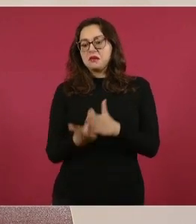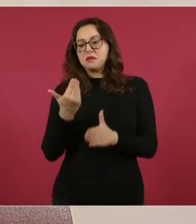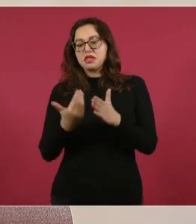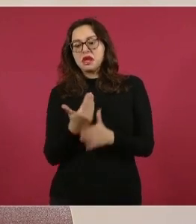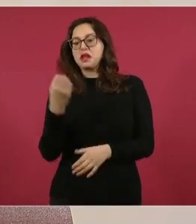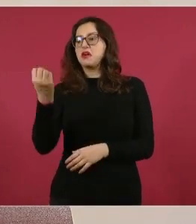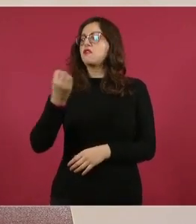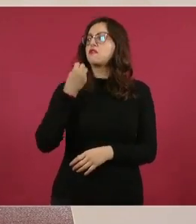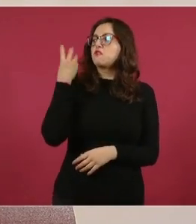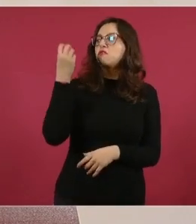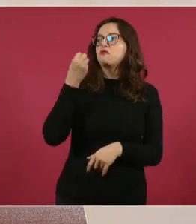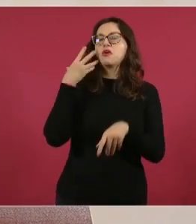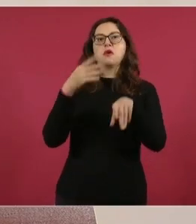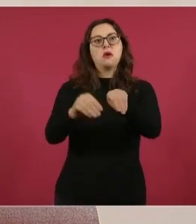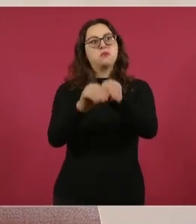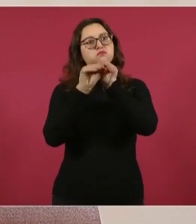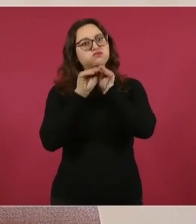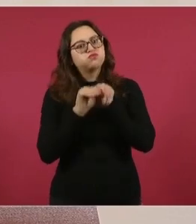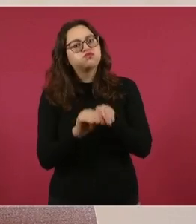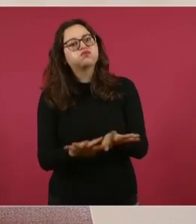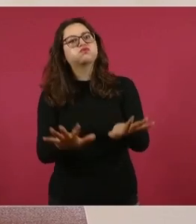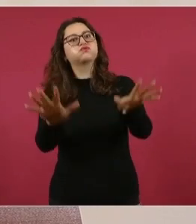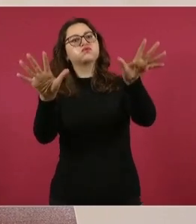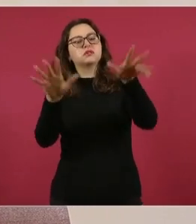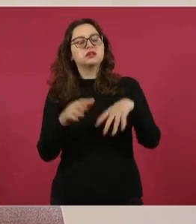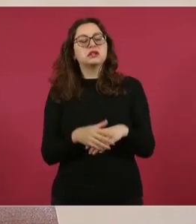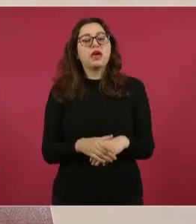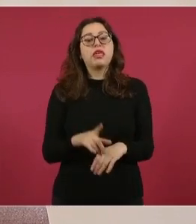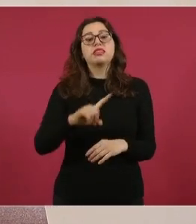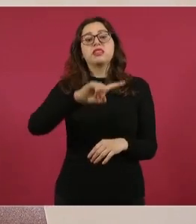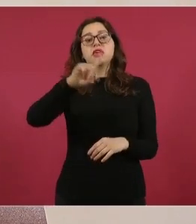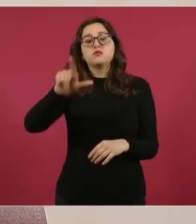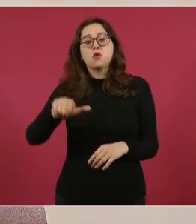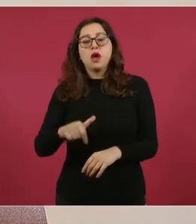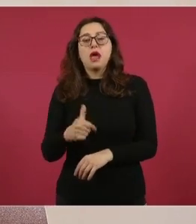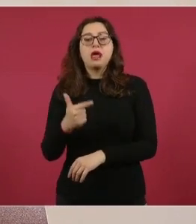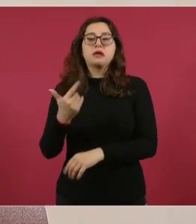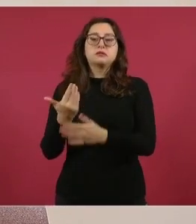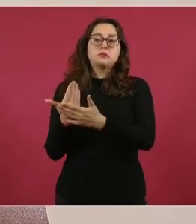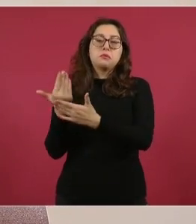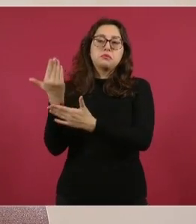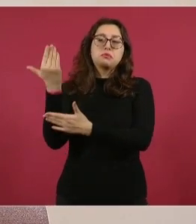que tienen que ver con nosotros son escasas.